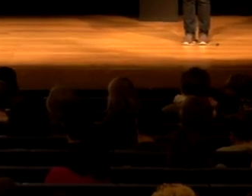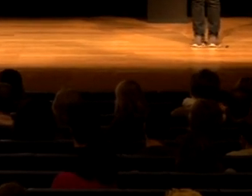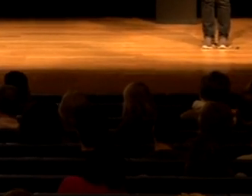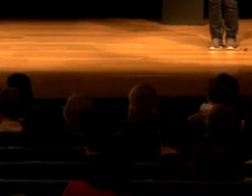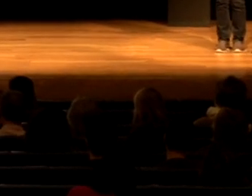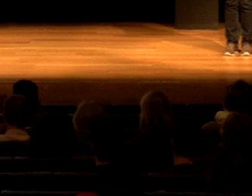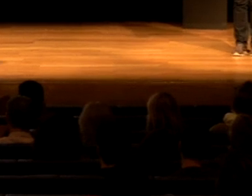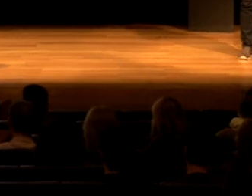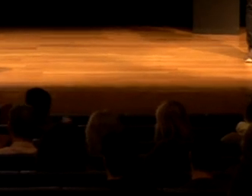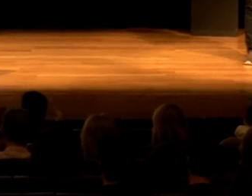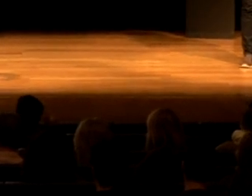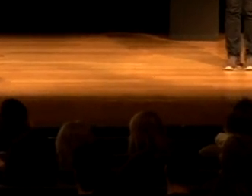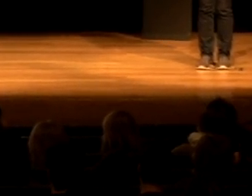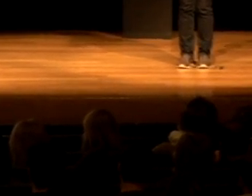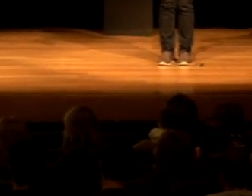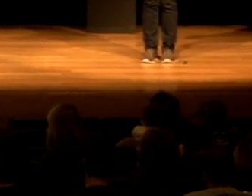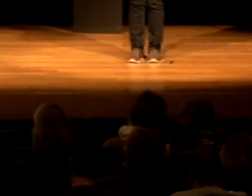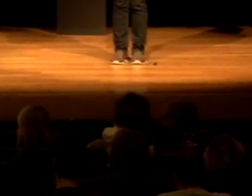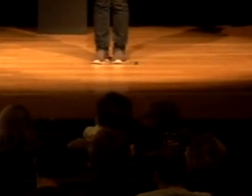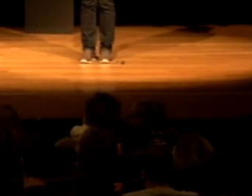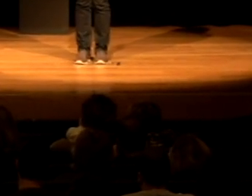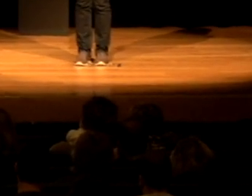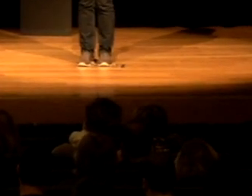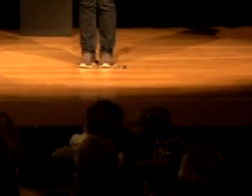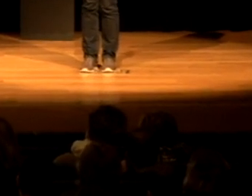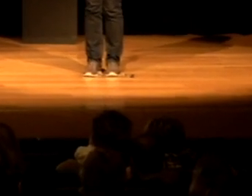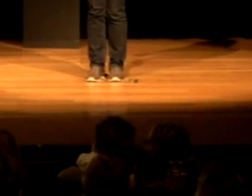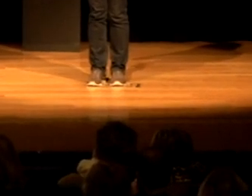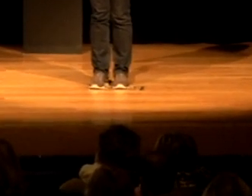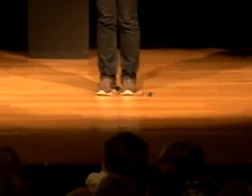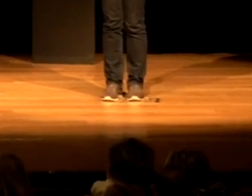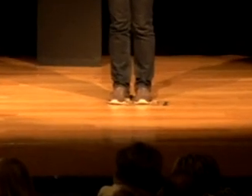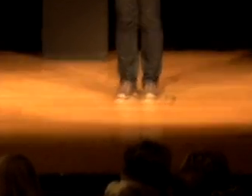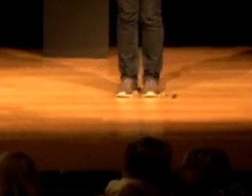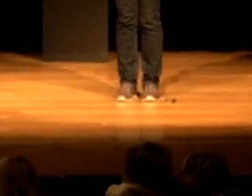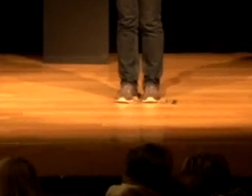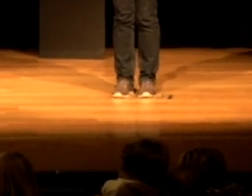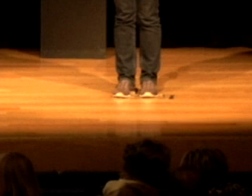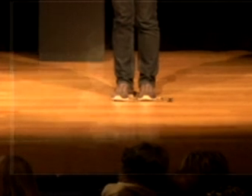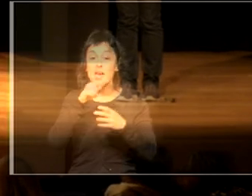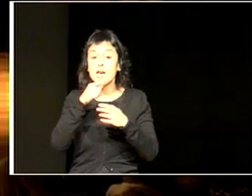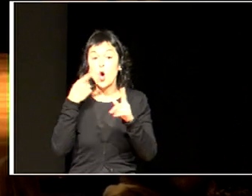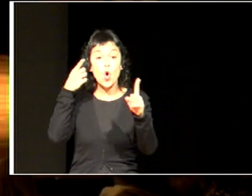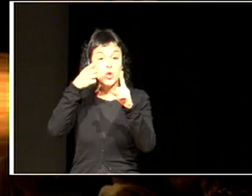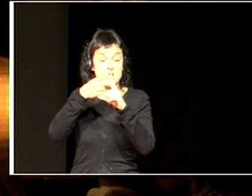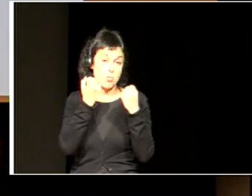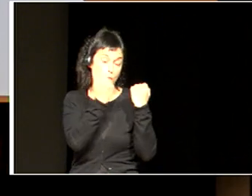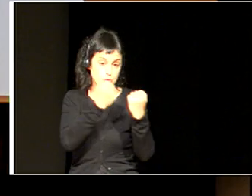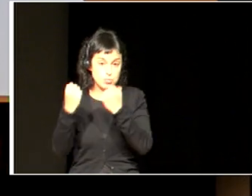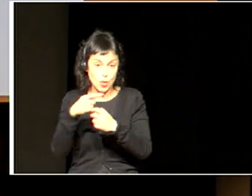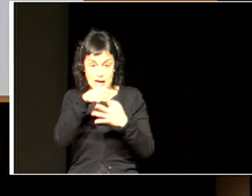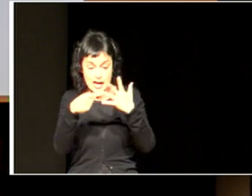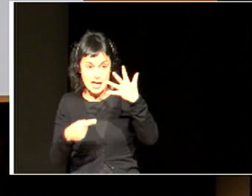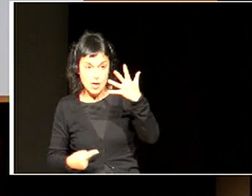sincera luego traigo los ejemplos de cómo trabajar traigo un ejemplo de cada pilar en cada nivel educativo